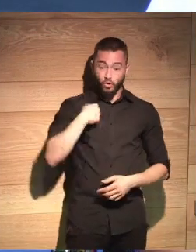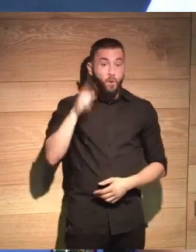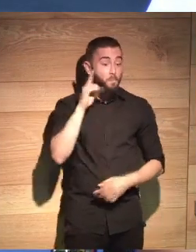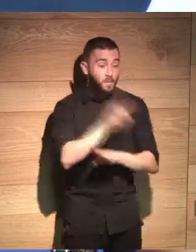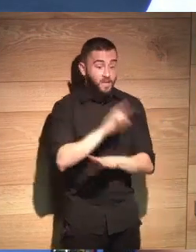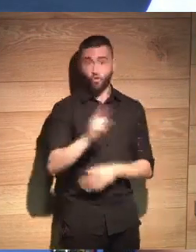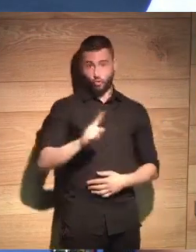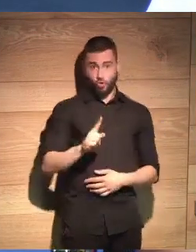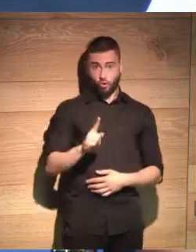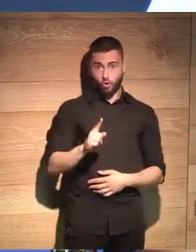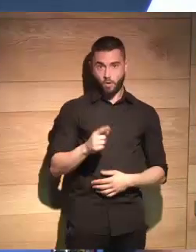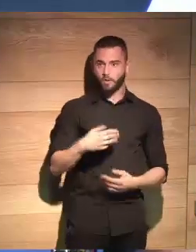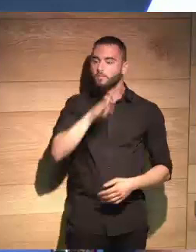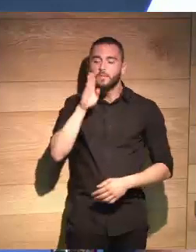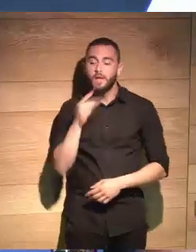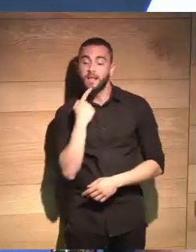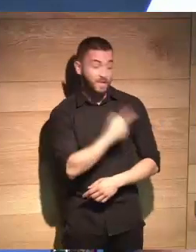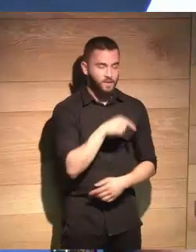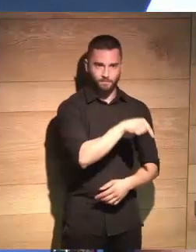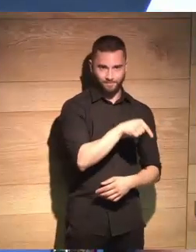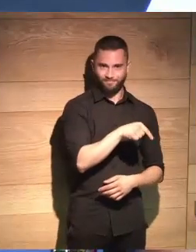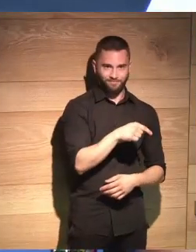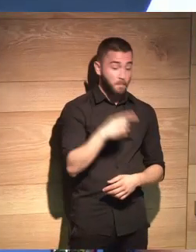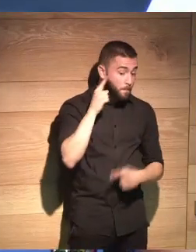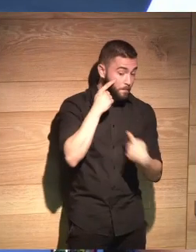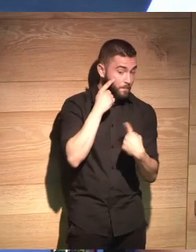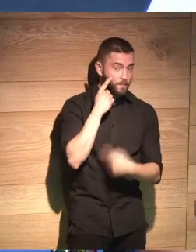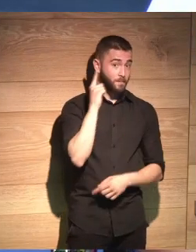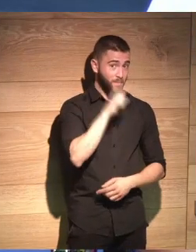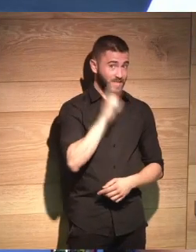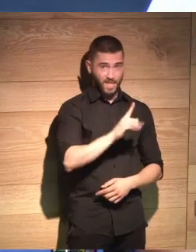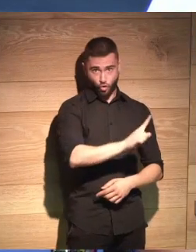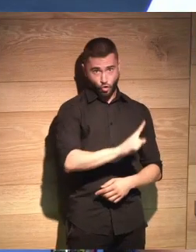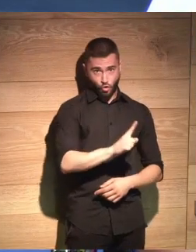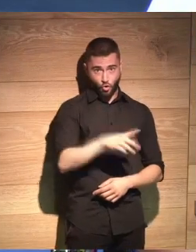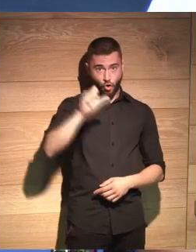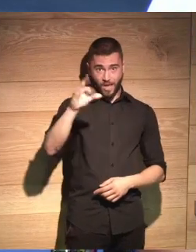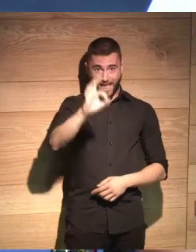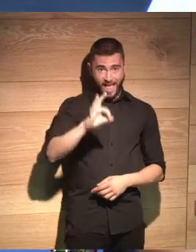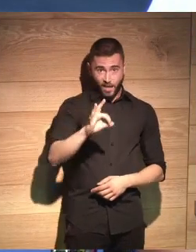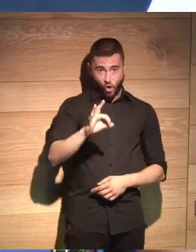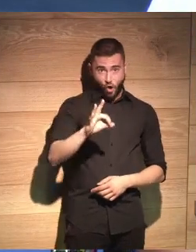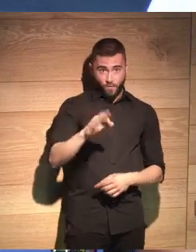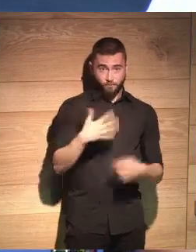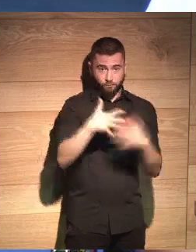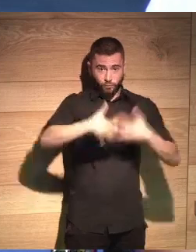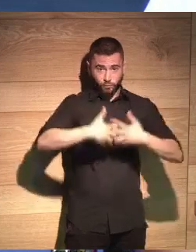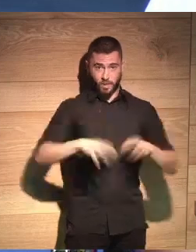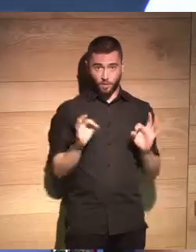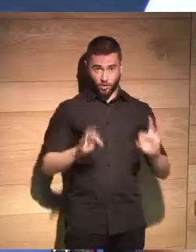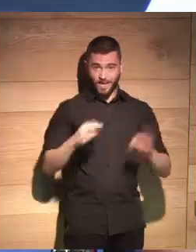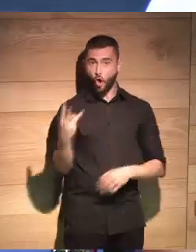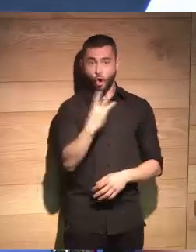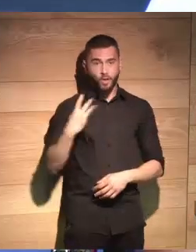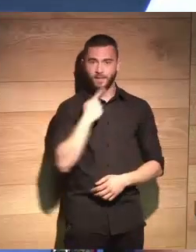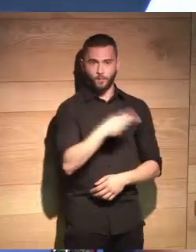está mintiendo en mi vida, dijo mamá. Eso es el eco. Así funciona el eco. No te está mintiendo, no te estoy mintiendo, te dijimos los